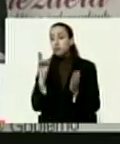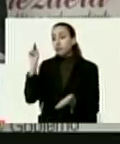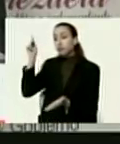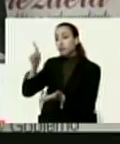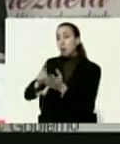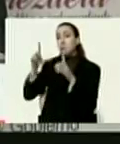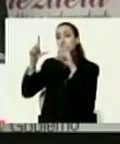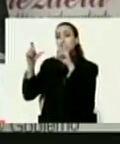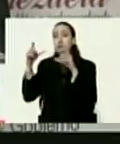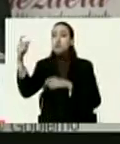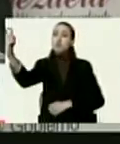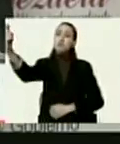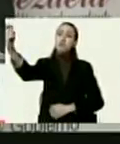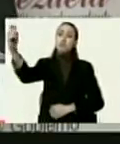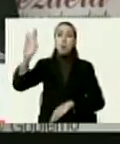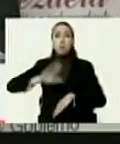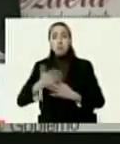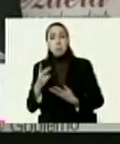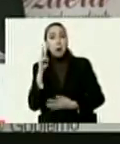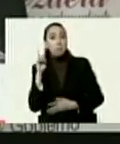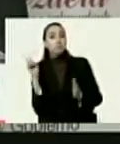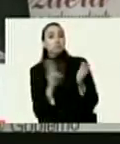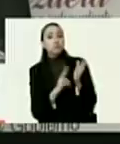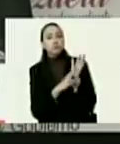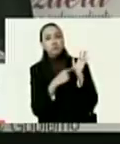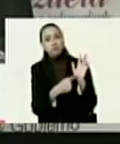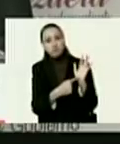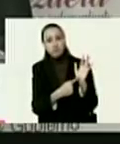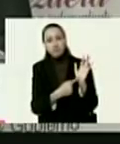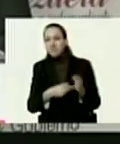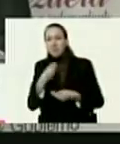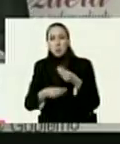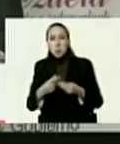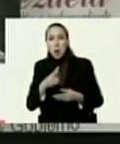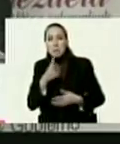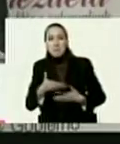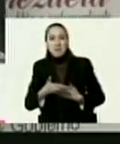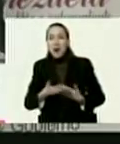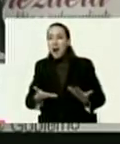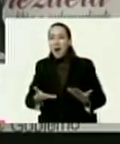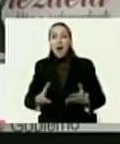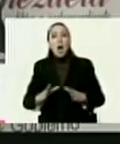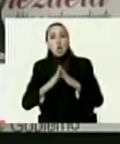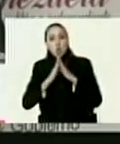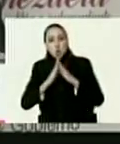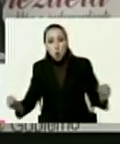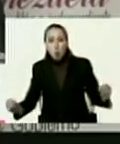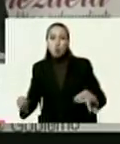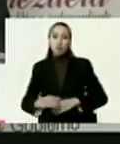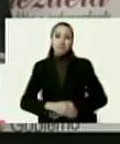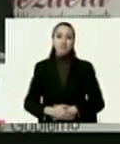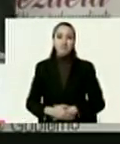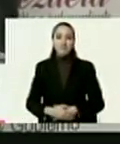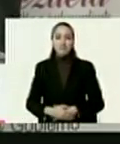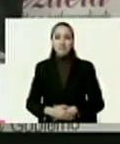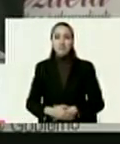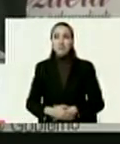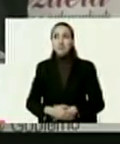pidieron, luego apareció la verdad. ¿Qué podía salir mal? Todo. Todo.